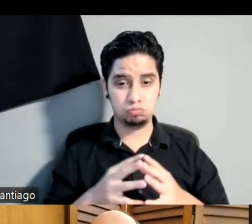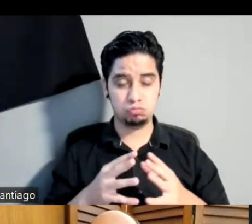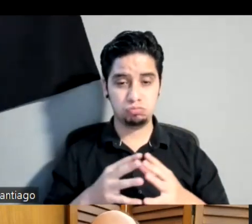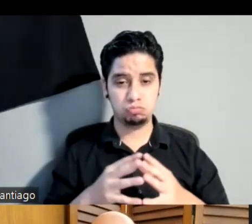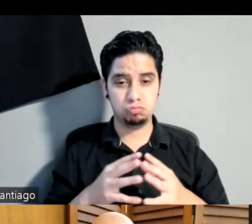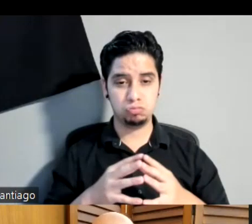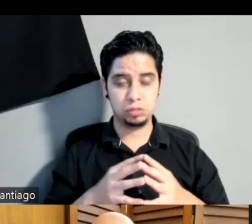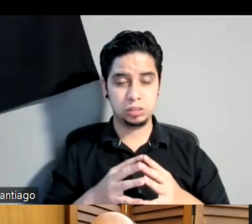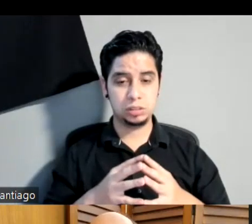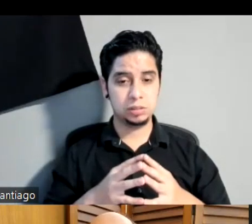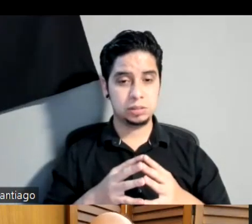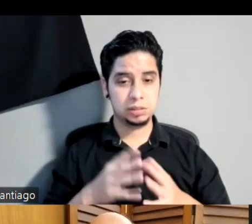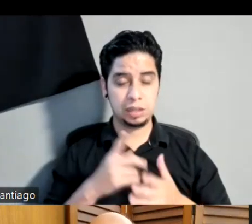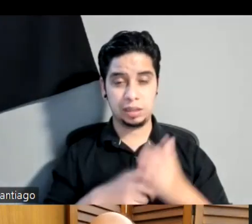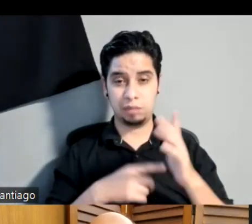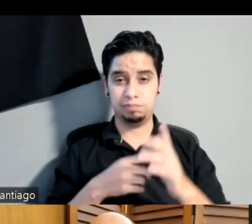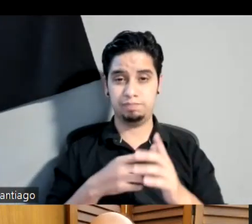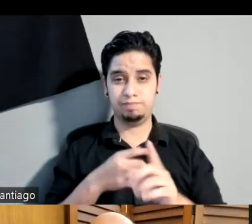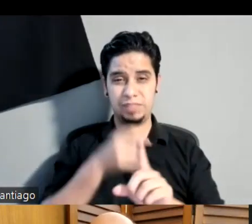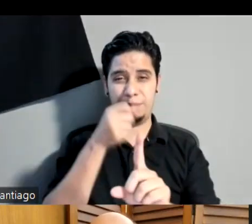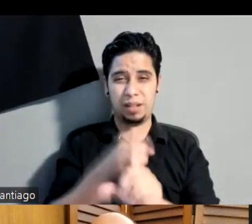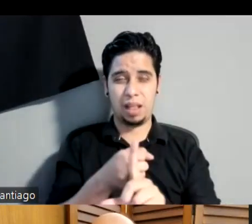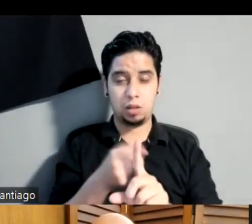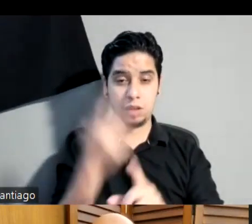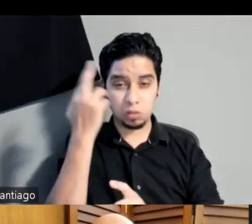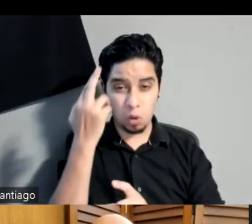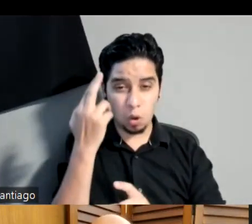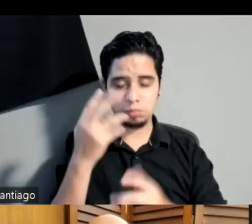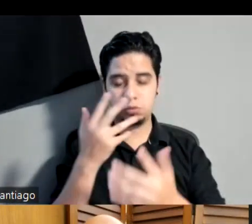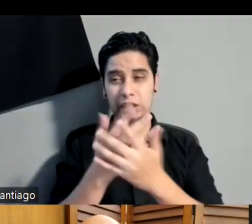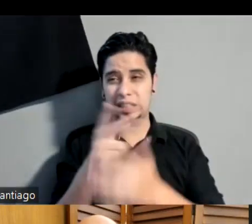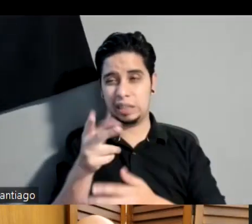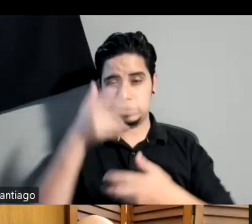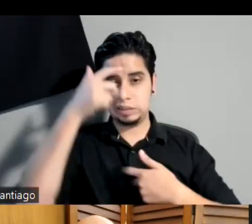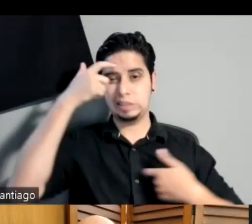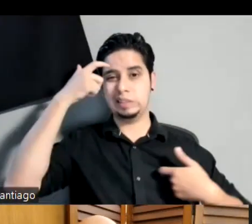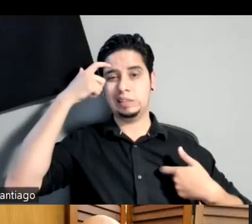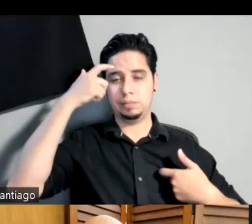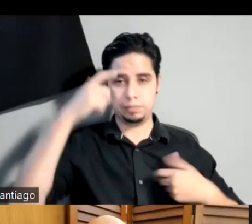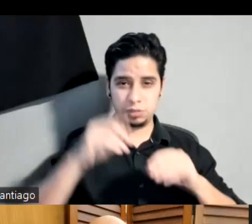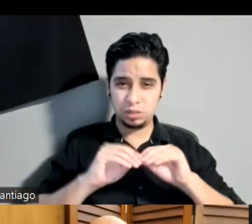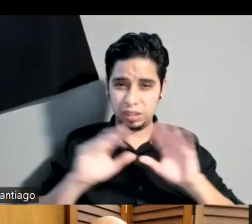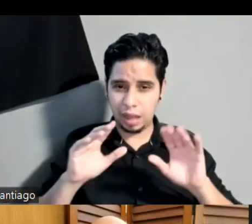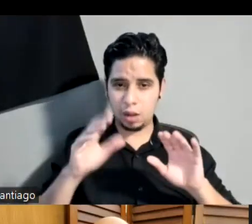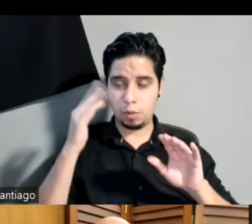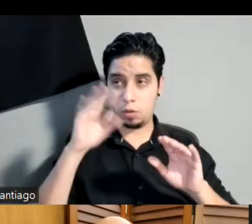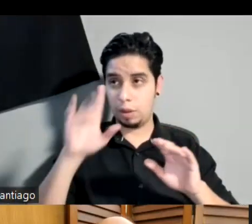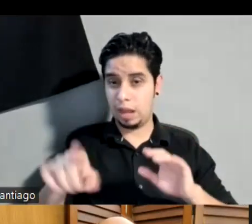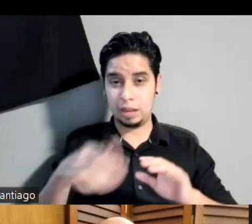afectados por noticias, que no vi venir eso. Uh-huh. Claro que tienen que estar afectados si van a esas zonas